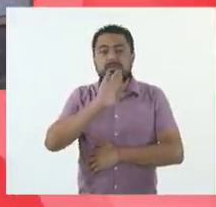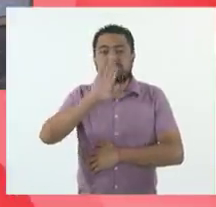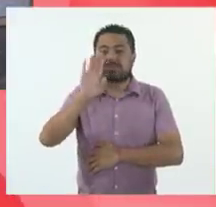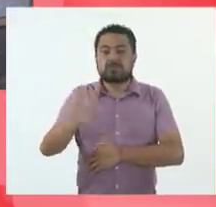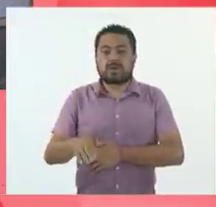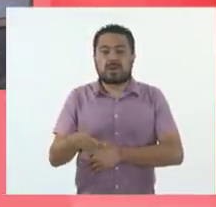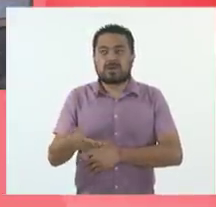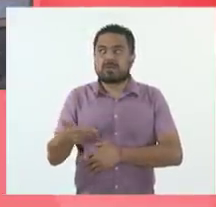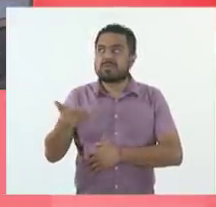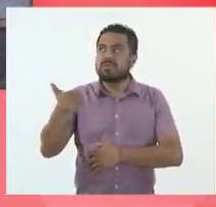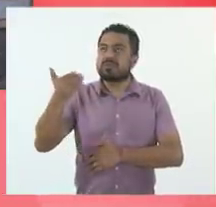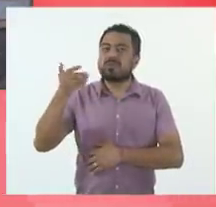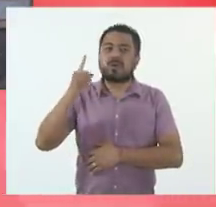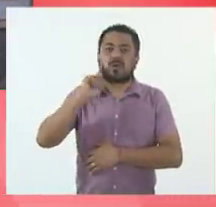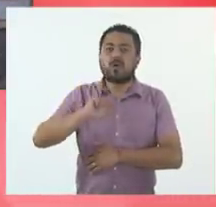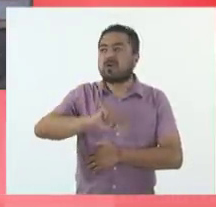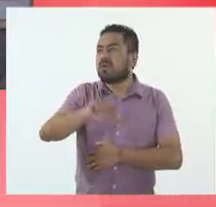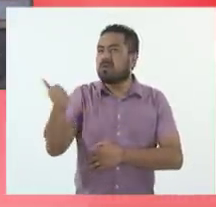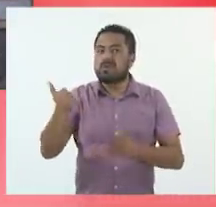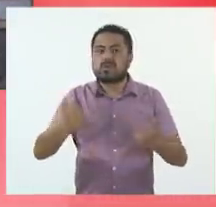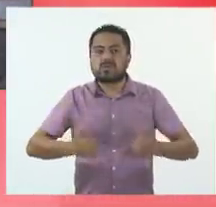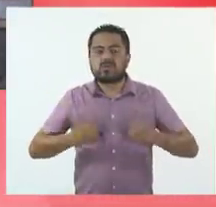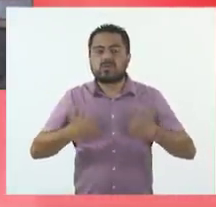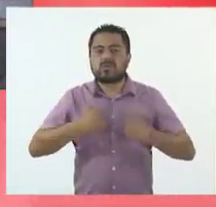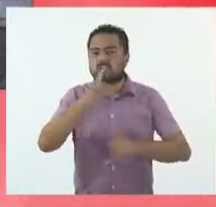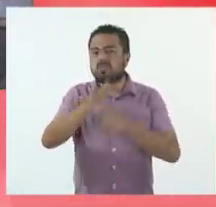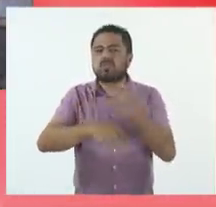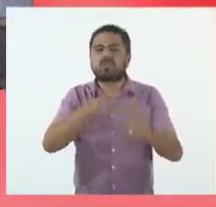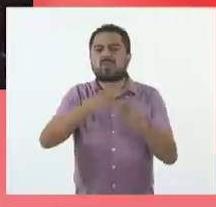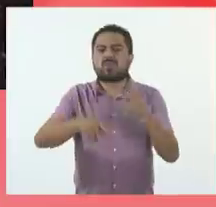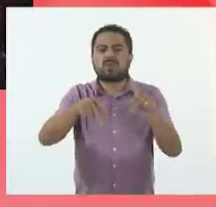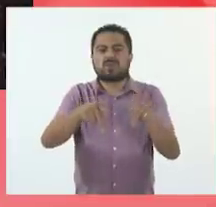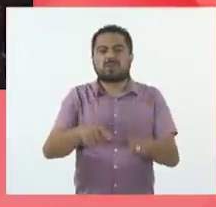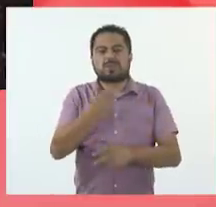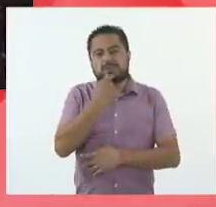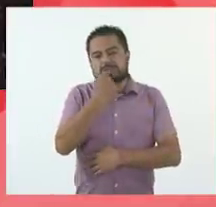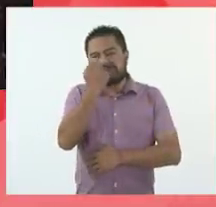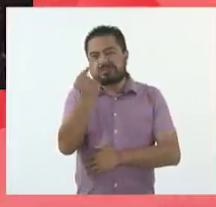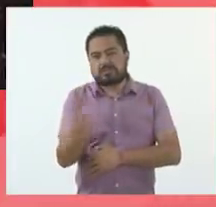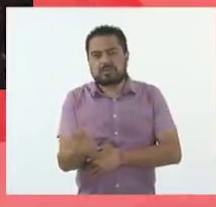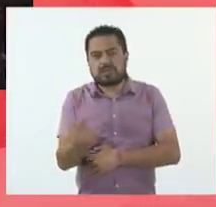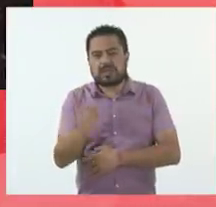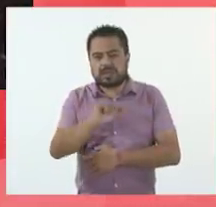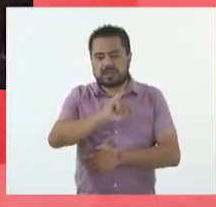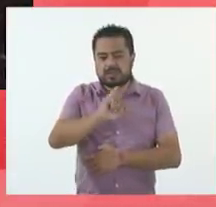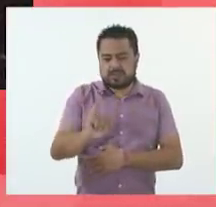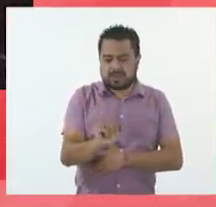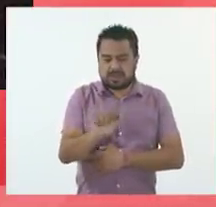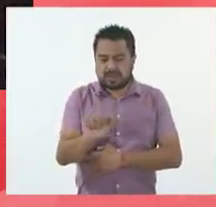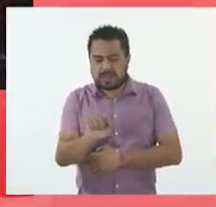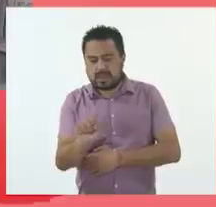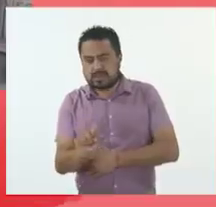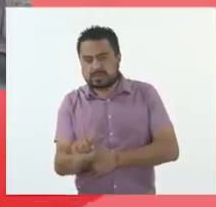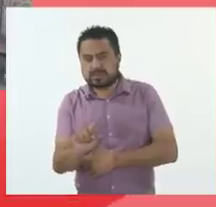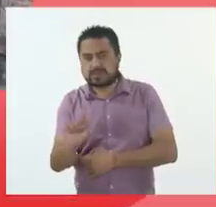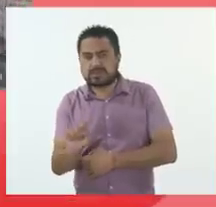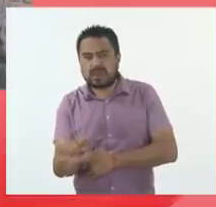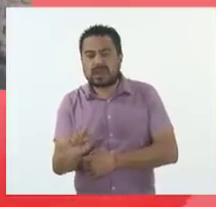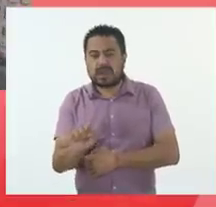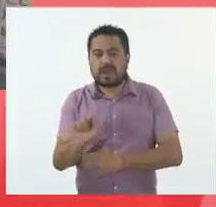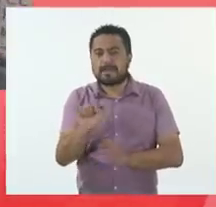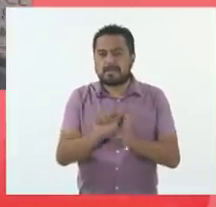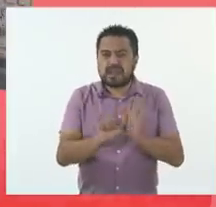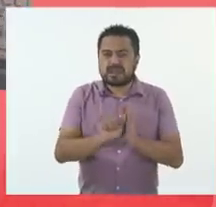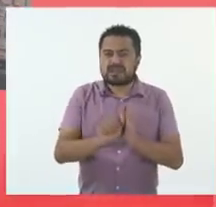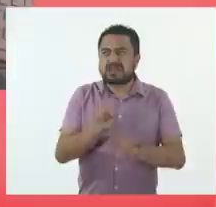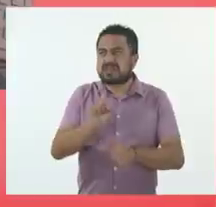Por allá hay otra niña joven. La última tumba es de una niña Yarza, justamente, y sí vas a encontrar desde meses o